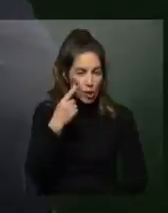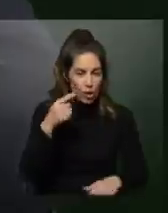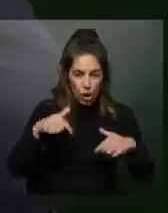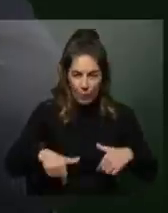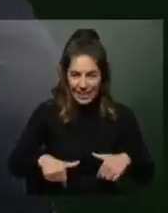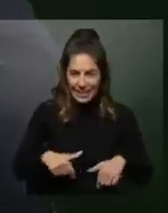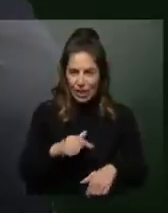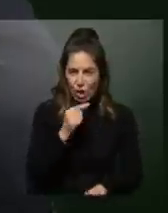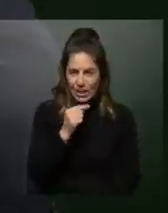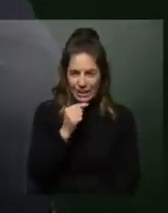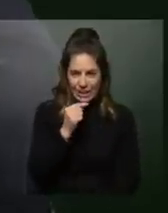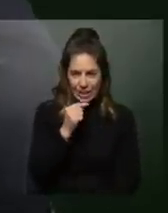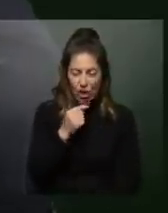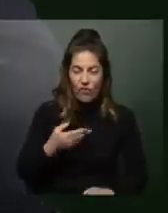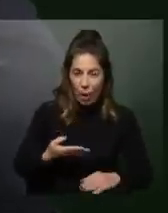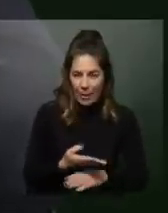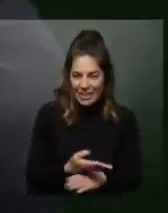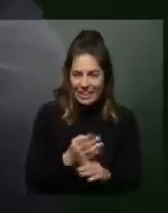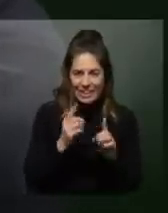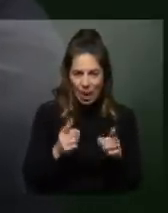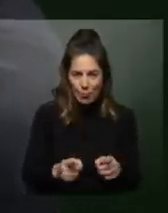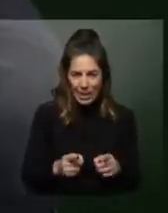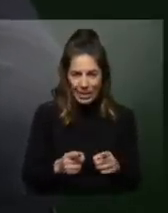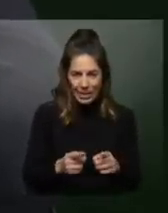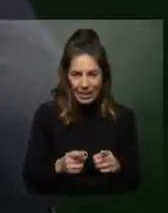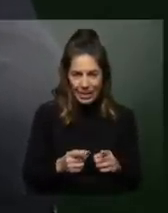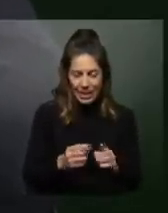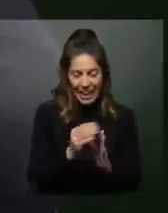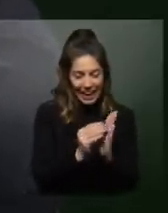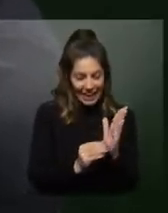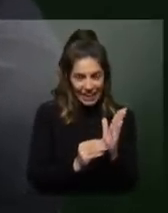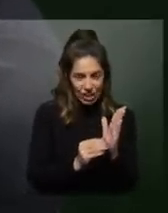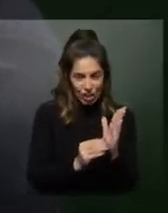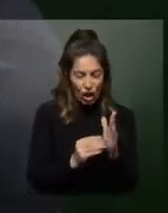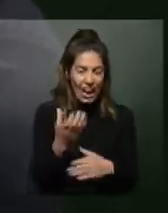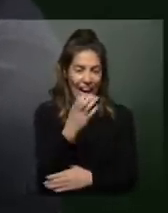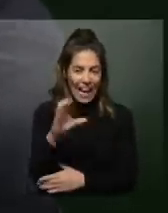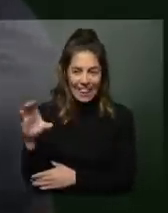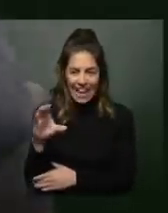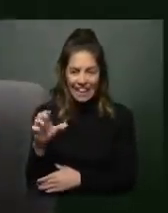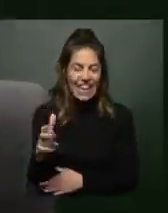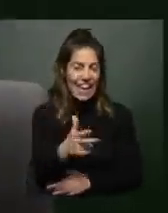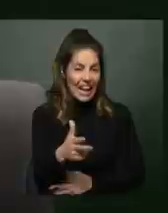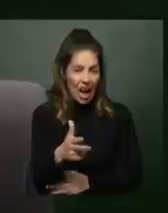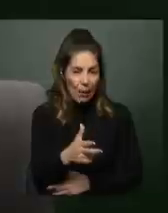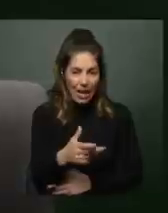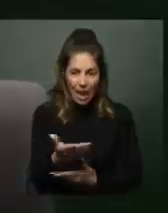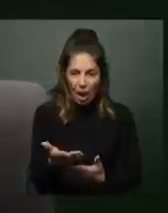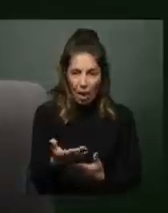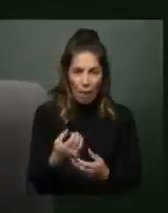interior bueno va a pedir también los registros de los radares de las cámaras de los radares para bueno ubicar vehículos